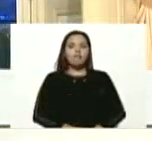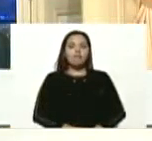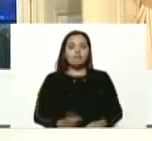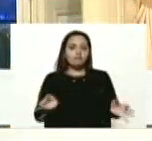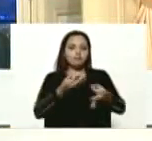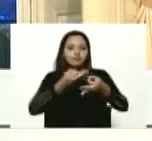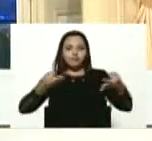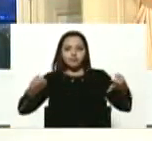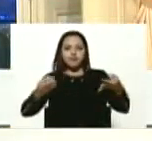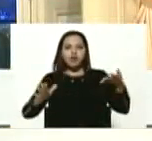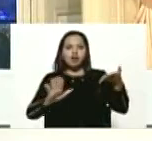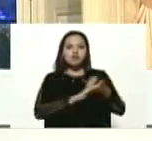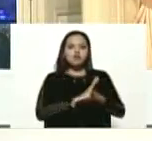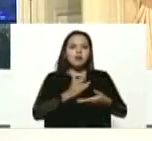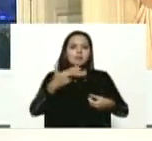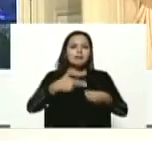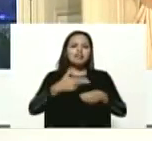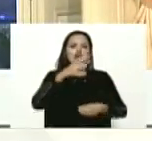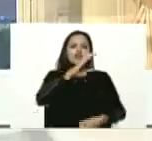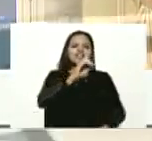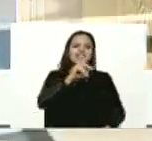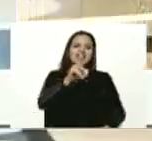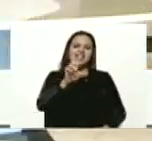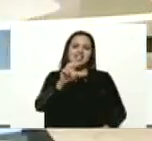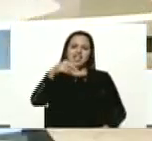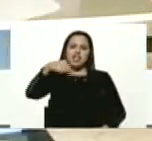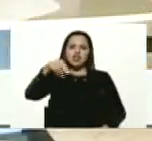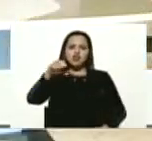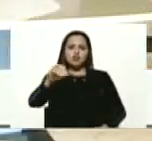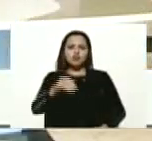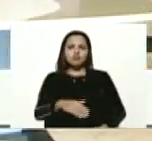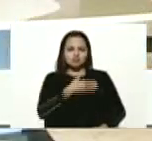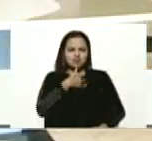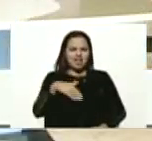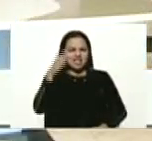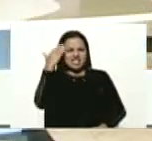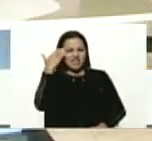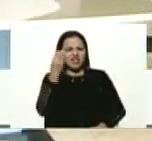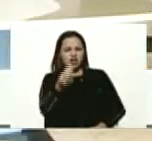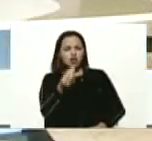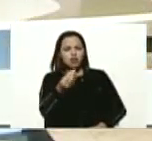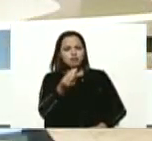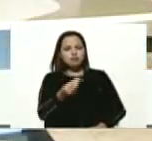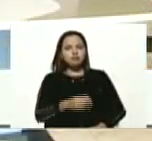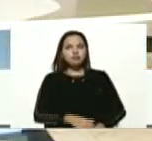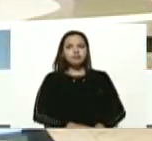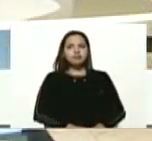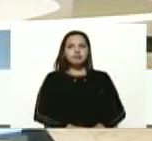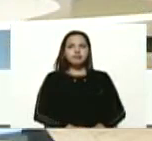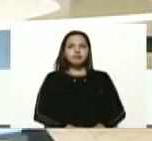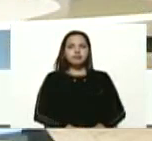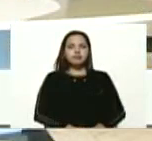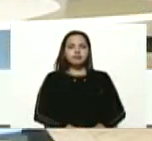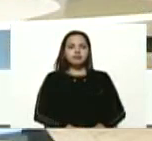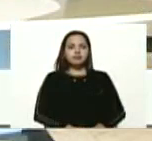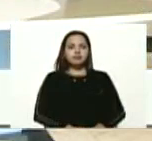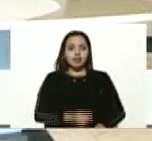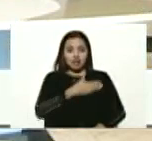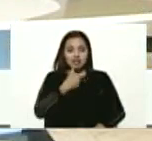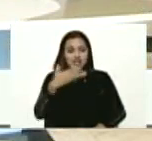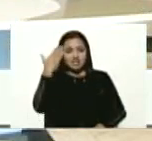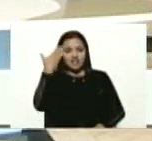extraordinaria, sobre Petro Cedeño, vamos a comentarla. ¿Quieres saber lo de Petro Cedeño? El mejorador, ¿lo quieres